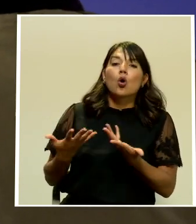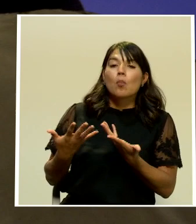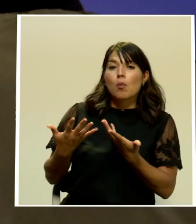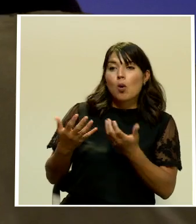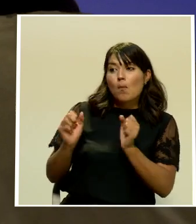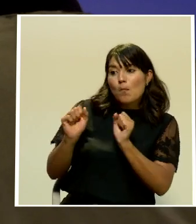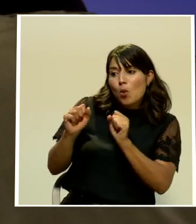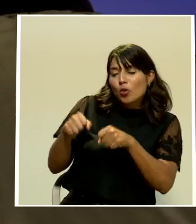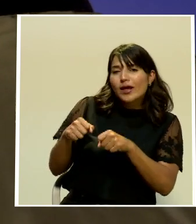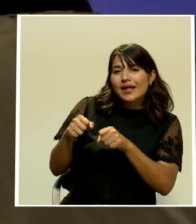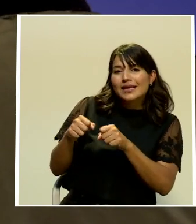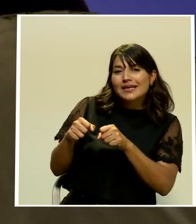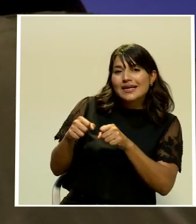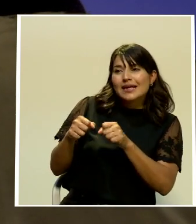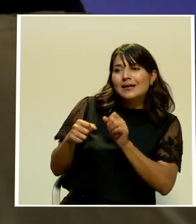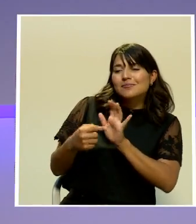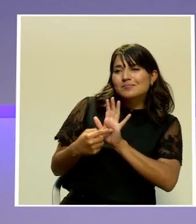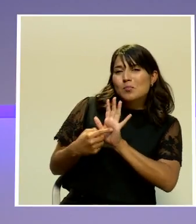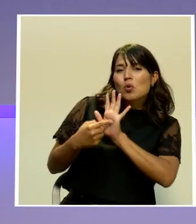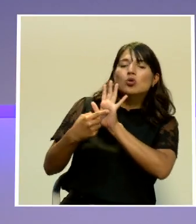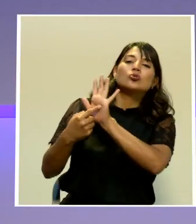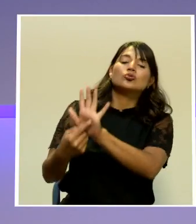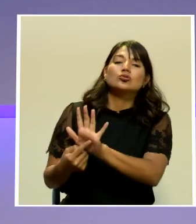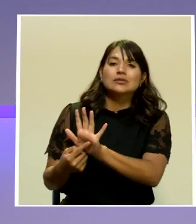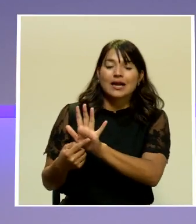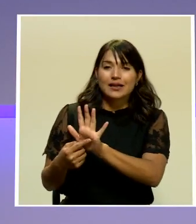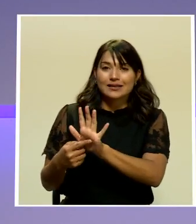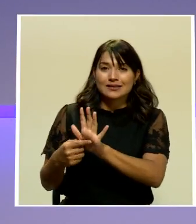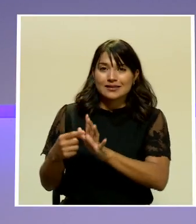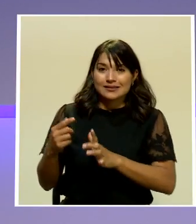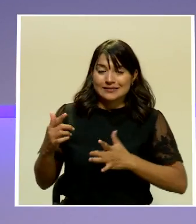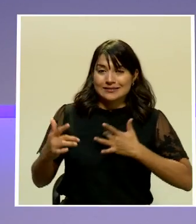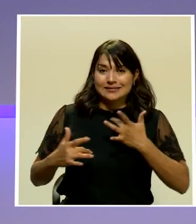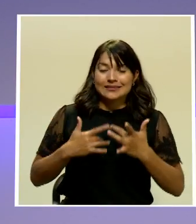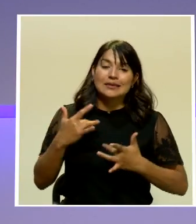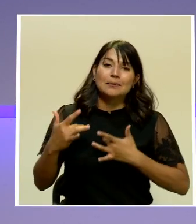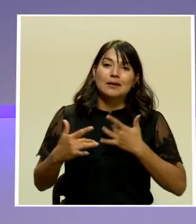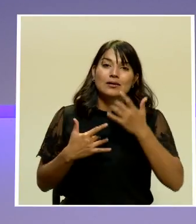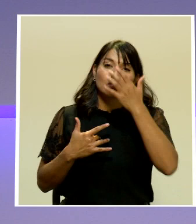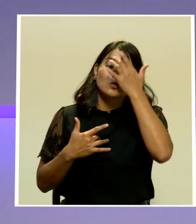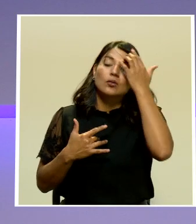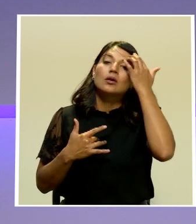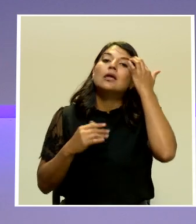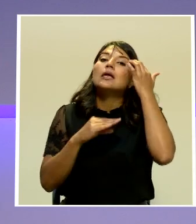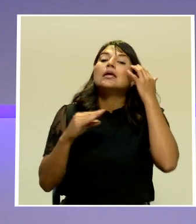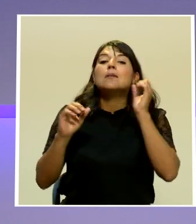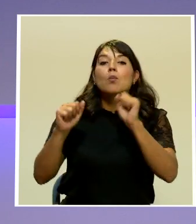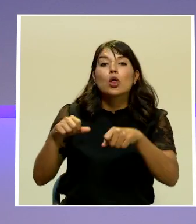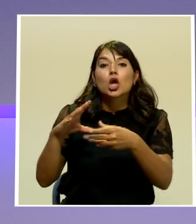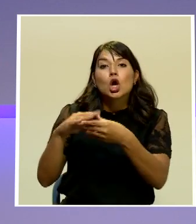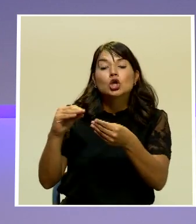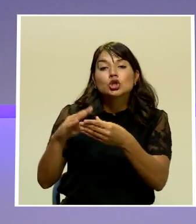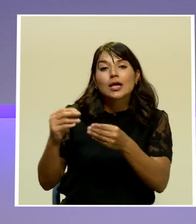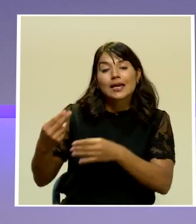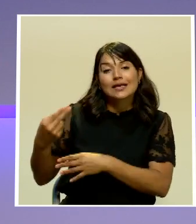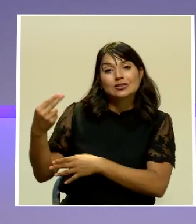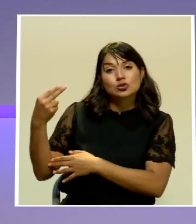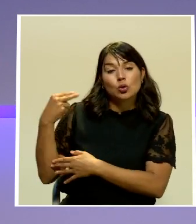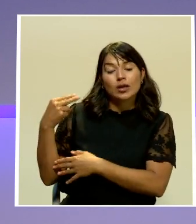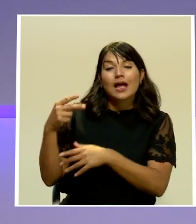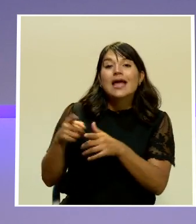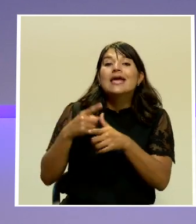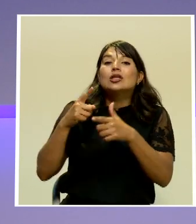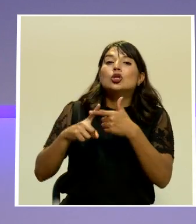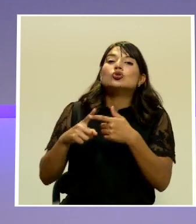persona y que le haga justicia o no, por contraste, a la historia de esta persona. Entonces, también la mirada